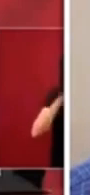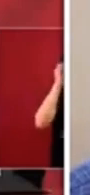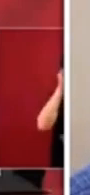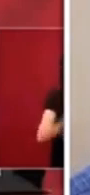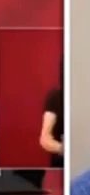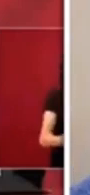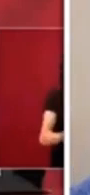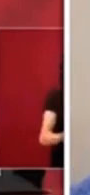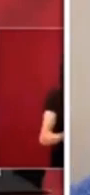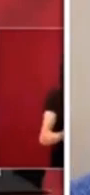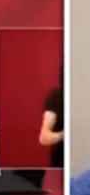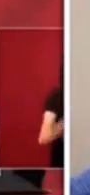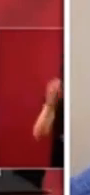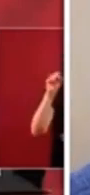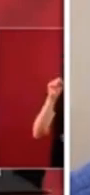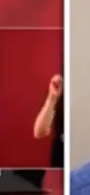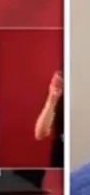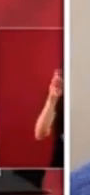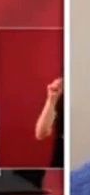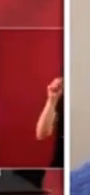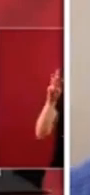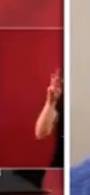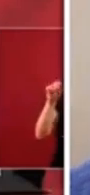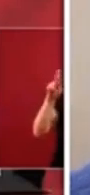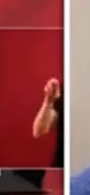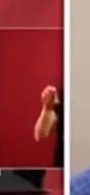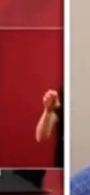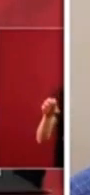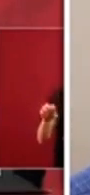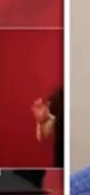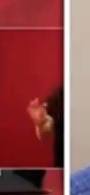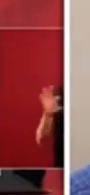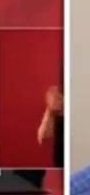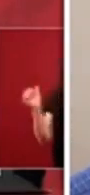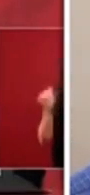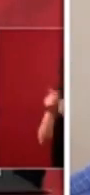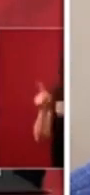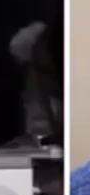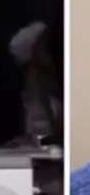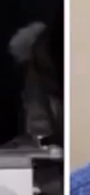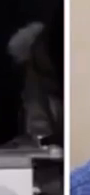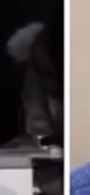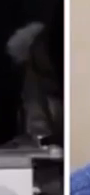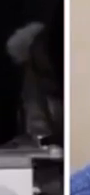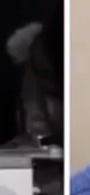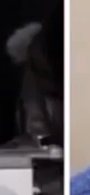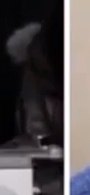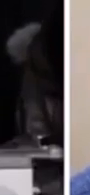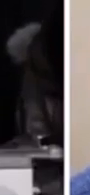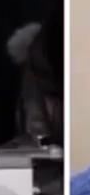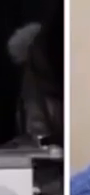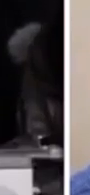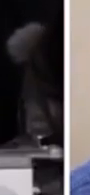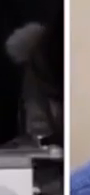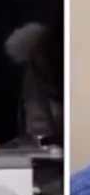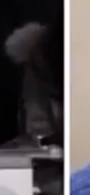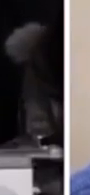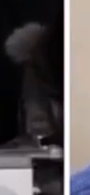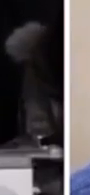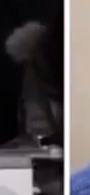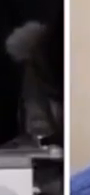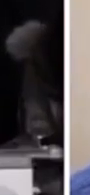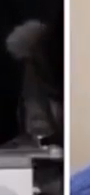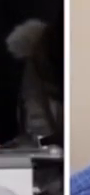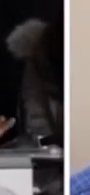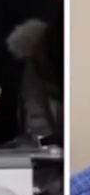gigantesca tranza sacando raja económica de la tragedia de la tragedia que viven millones de mexicanos